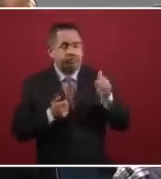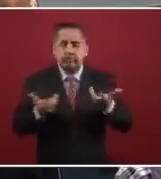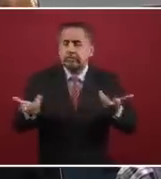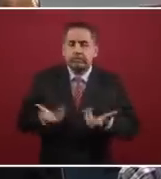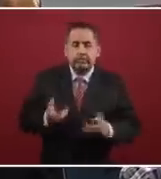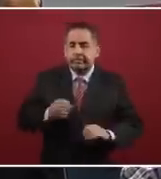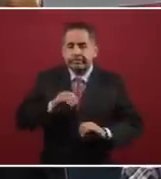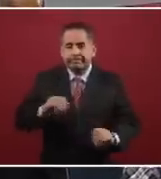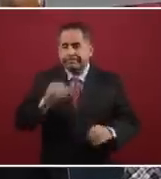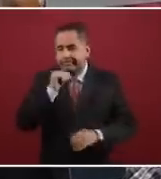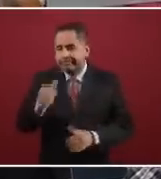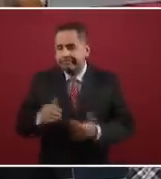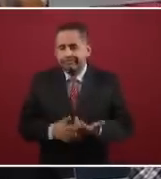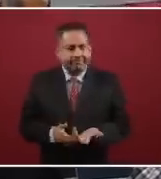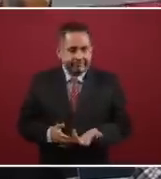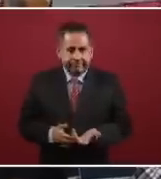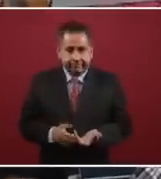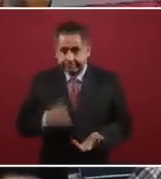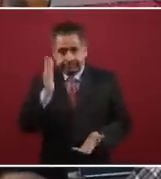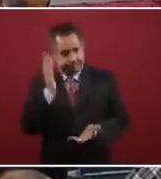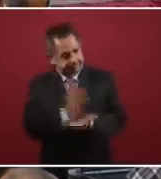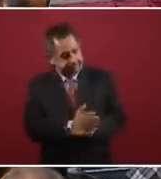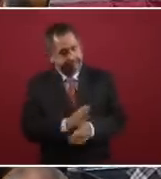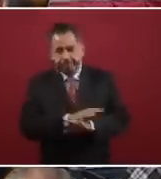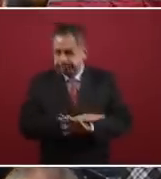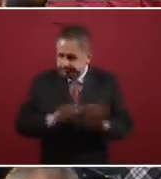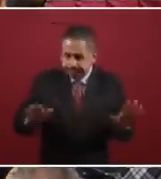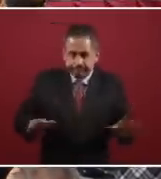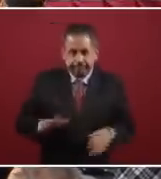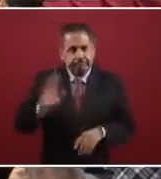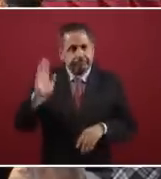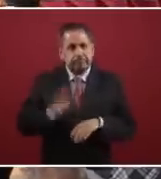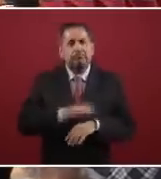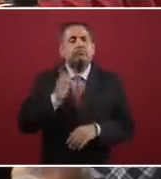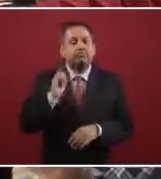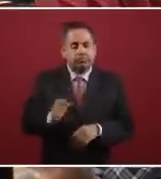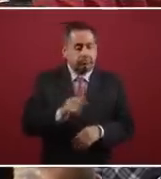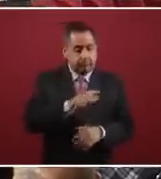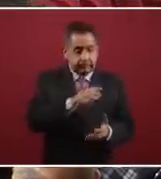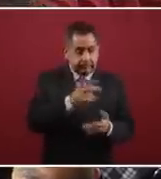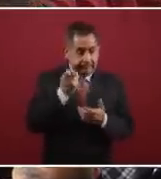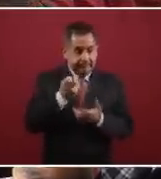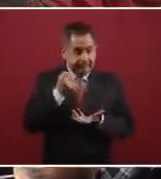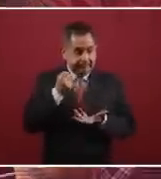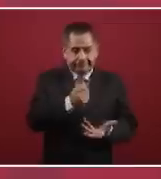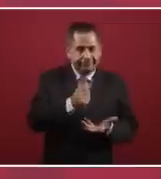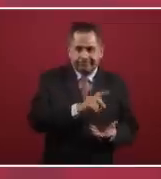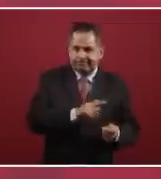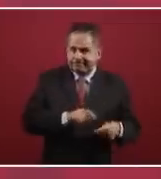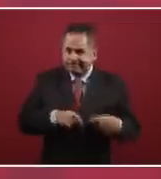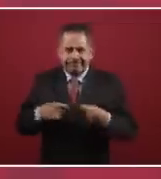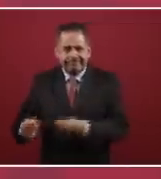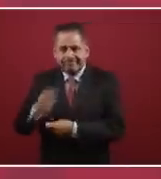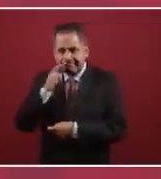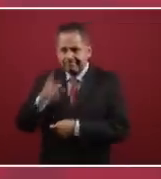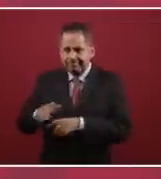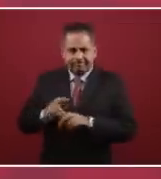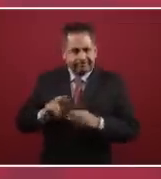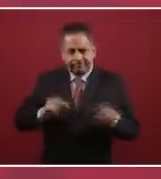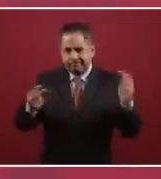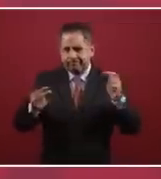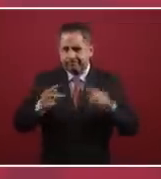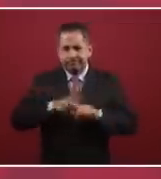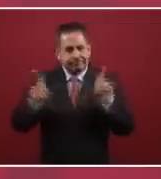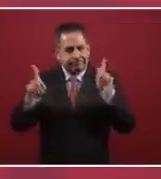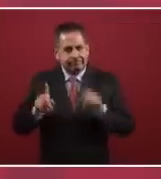Y ahora pues ya no hay, porque le estamos dando este año, contrario a lo